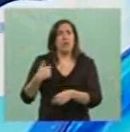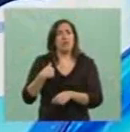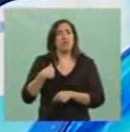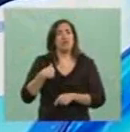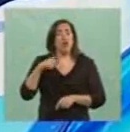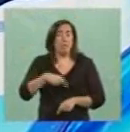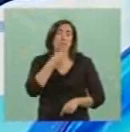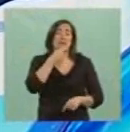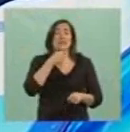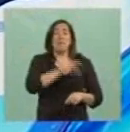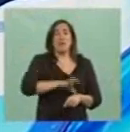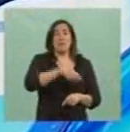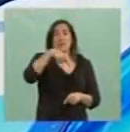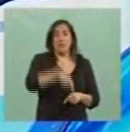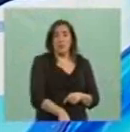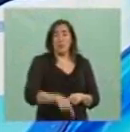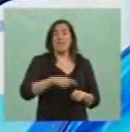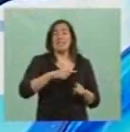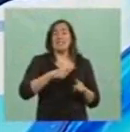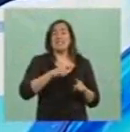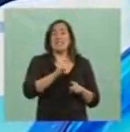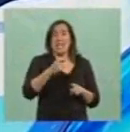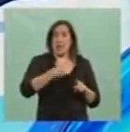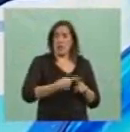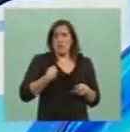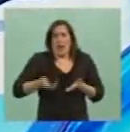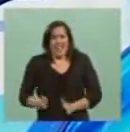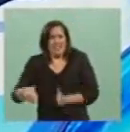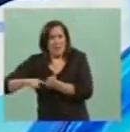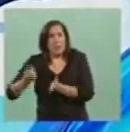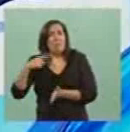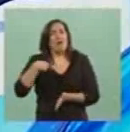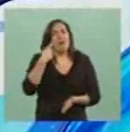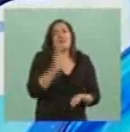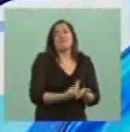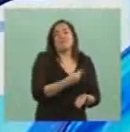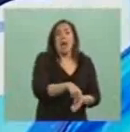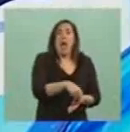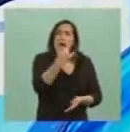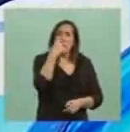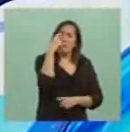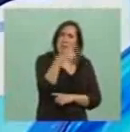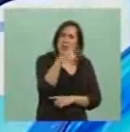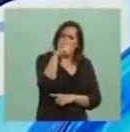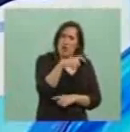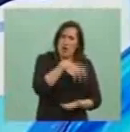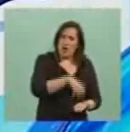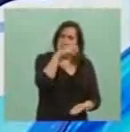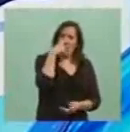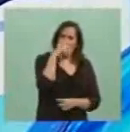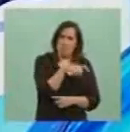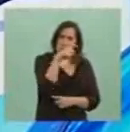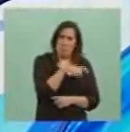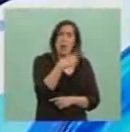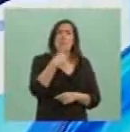provincia como Santa Cruz, pese a que soy nacida aquí en Buenos Aires, donde tiene recursos petroleros, pero bueno, saben que tanto como los